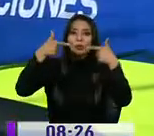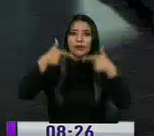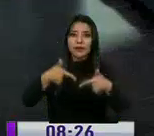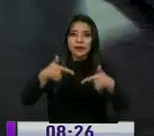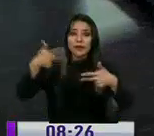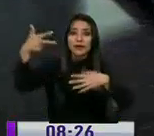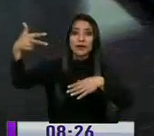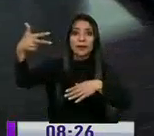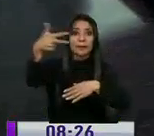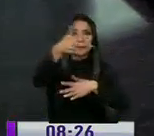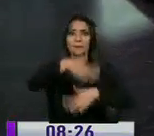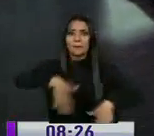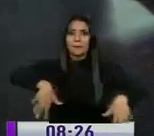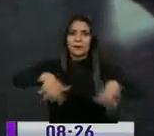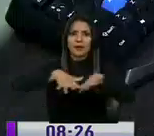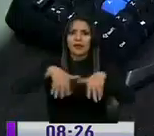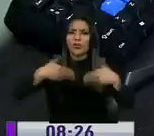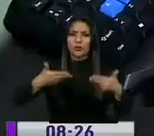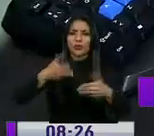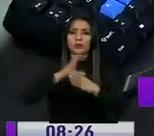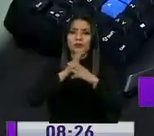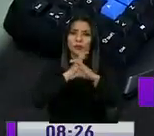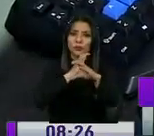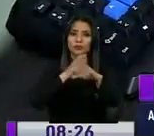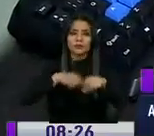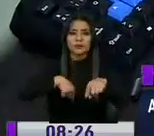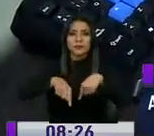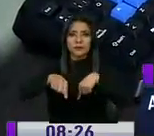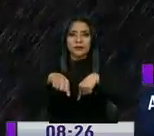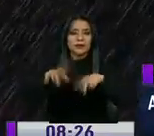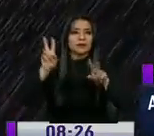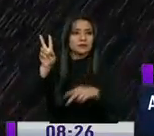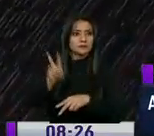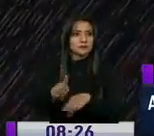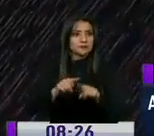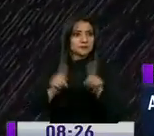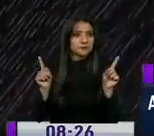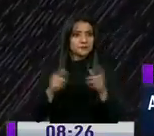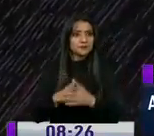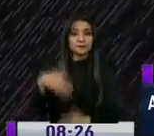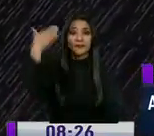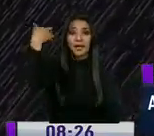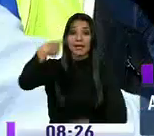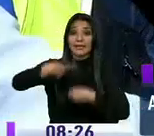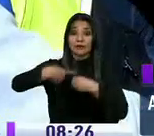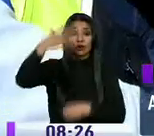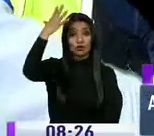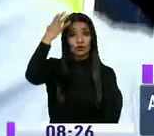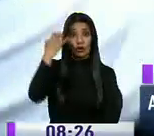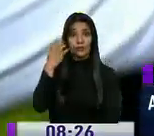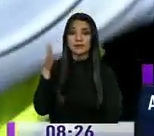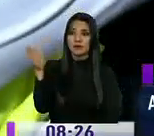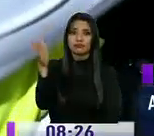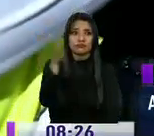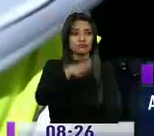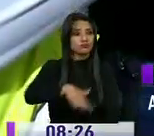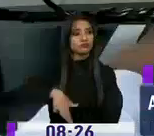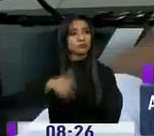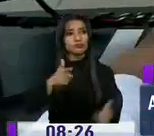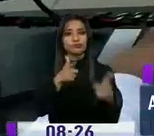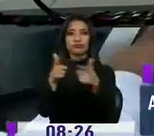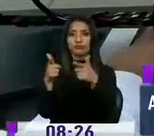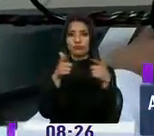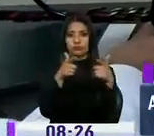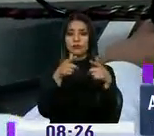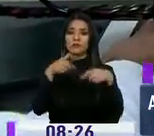centenar de cámaras en unidades de transporte biarticulado. El alcalde de Quito, Mauricio Roda, recorrió los medios de transporte,